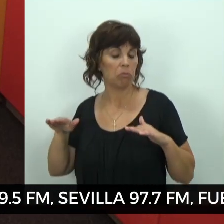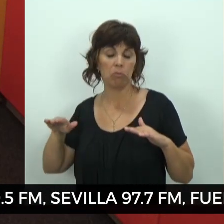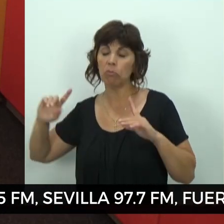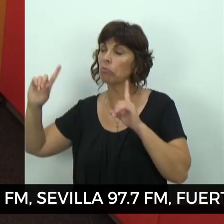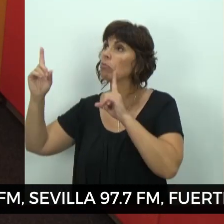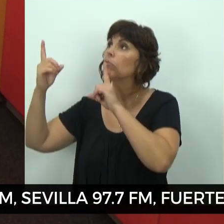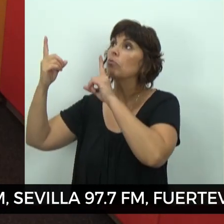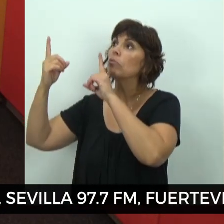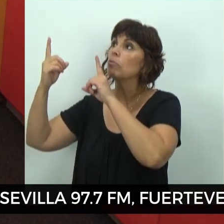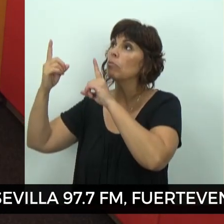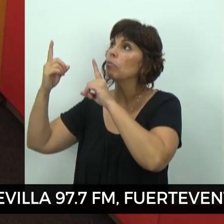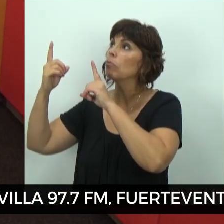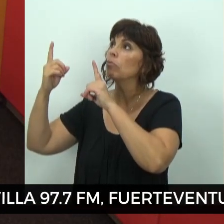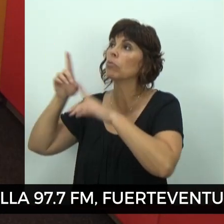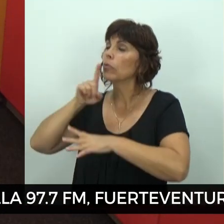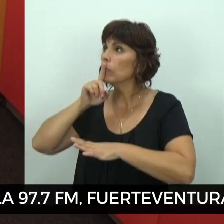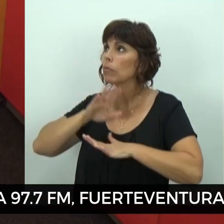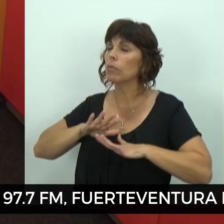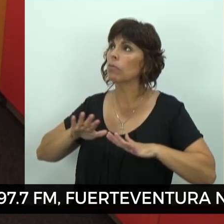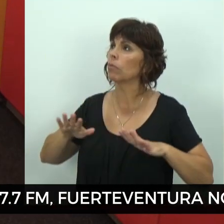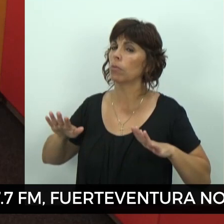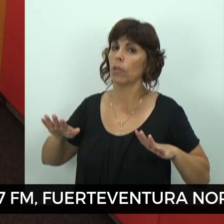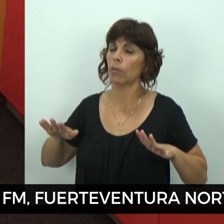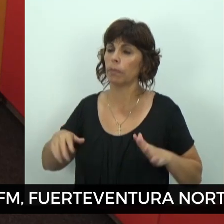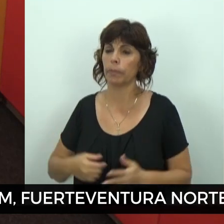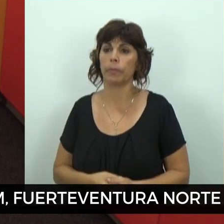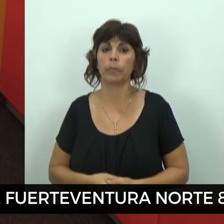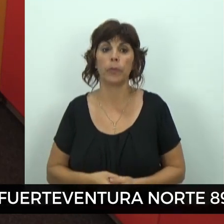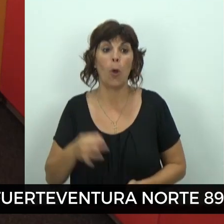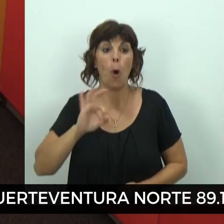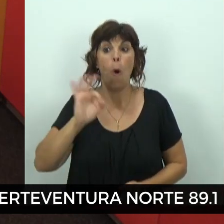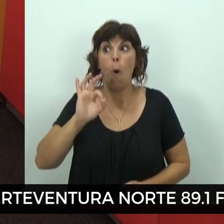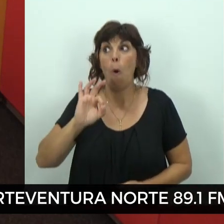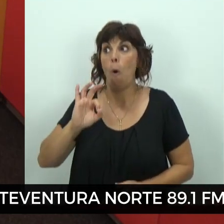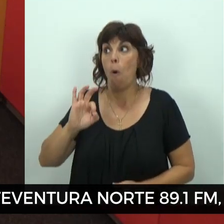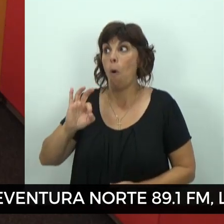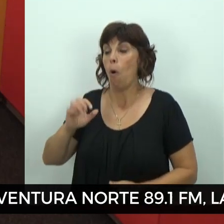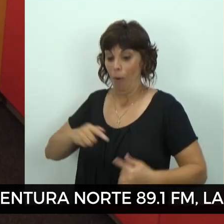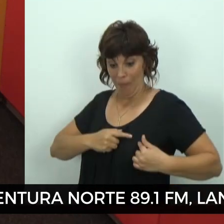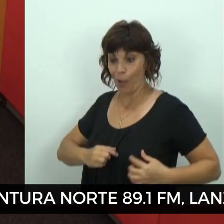del Señor. En otro momento vas a derramar tu corazón.